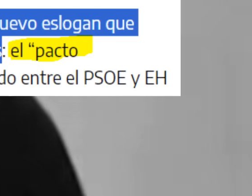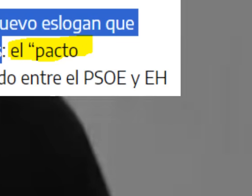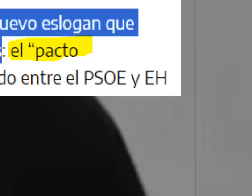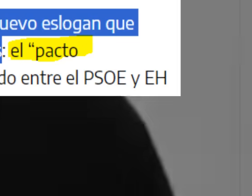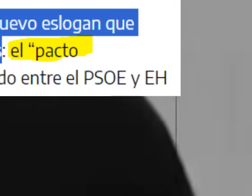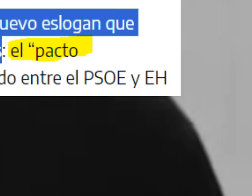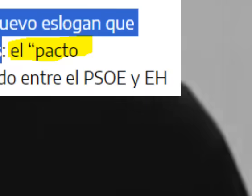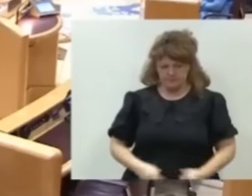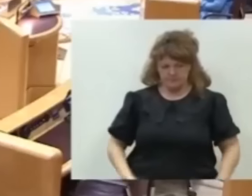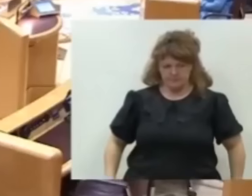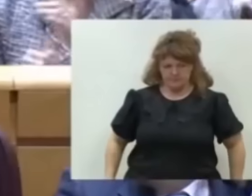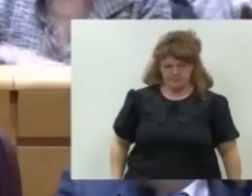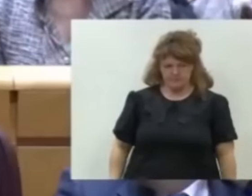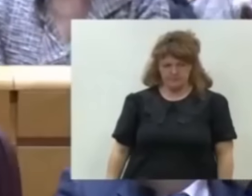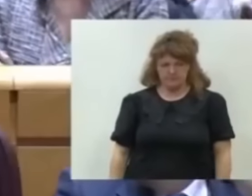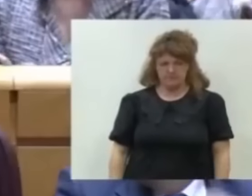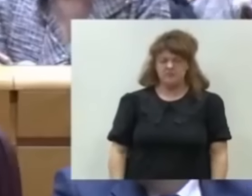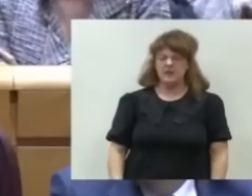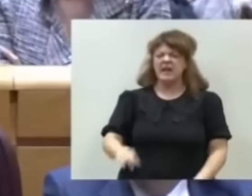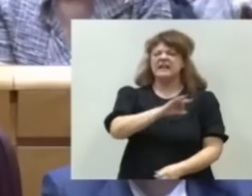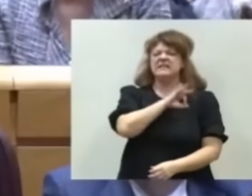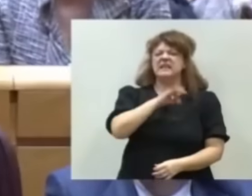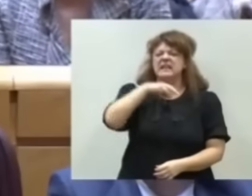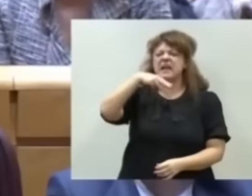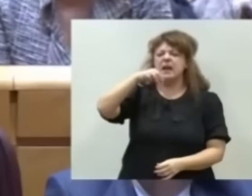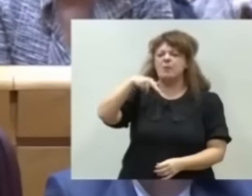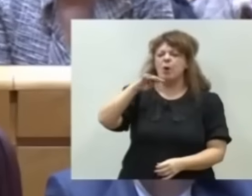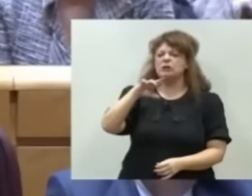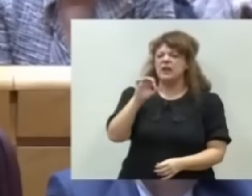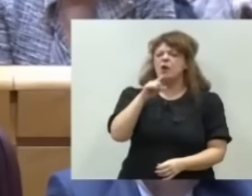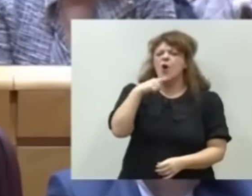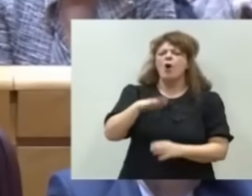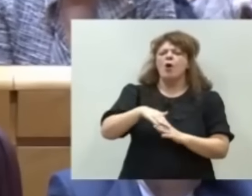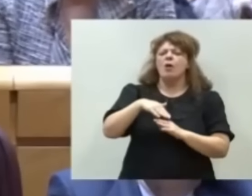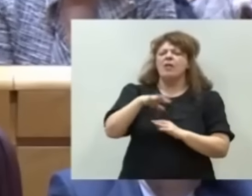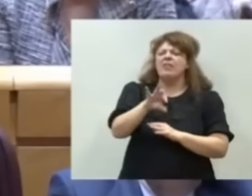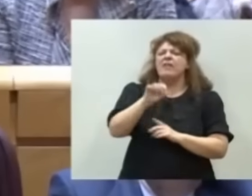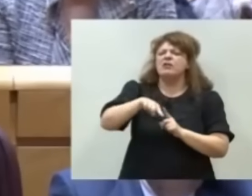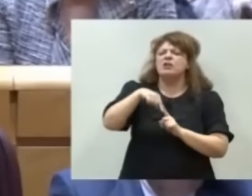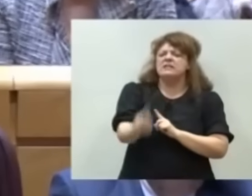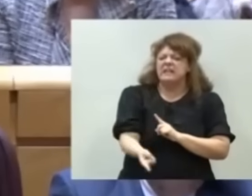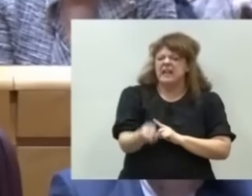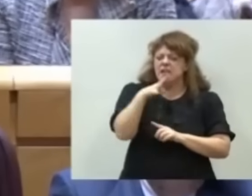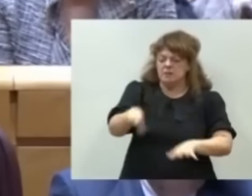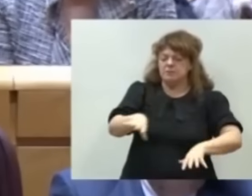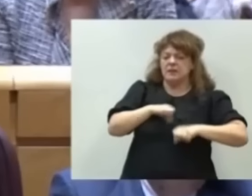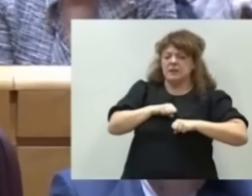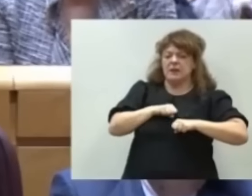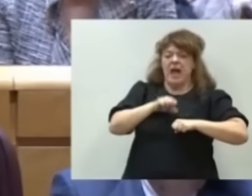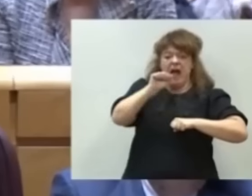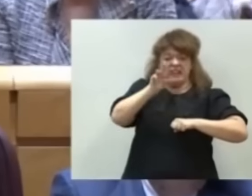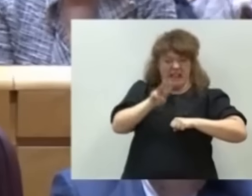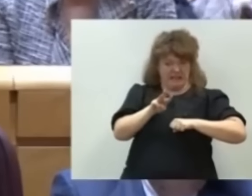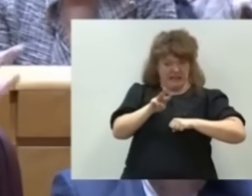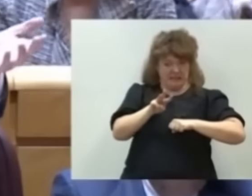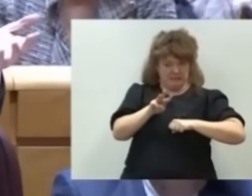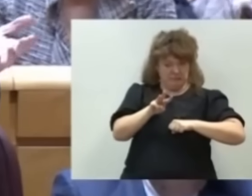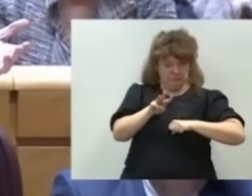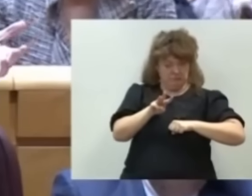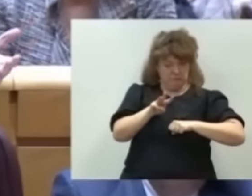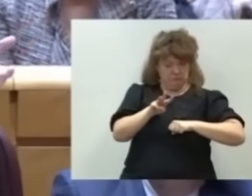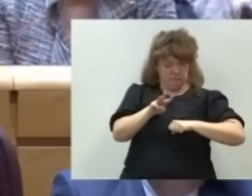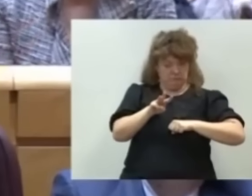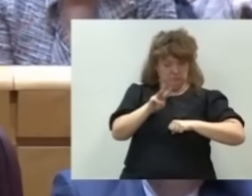pacto encapuchado... Señora Montero, ¿cuál será la siguiente decisión de este gobierno? ¿Van a nacionalizar Antena 3? ¿Van a